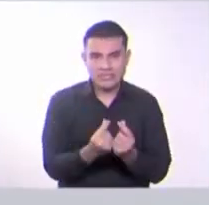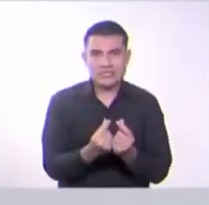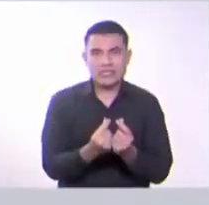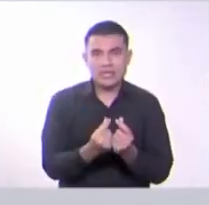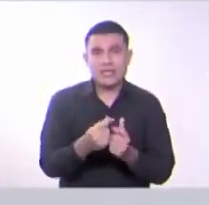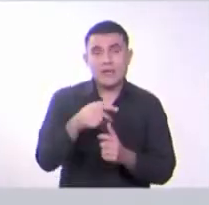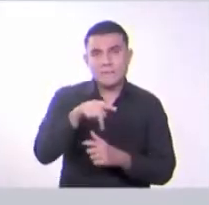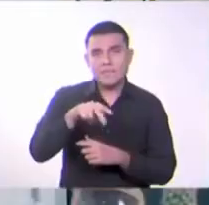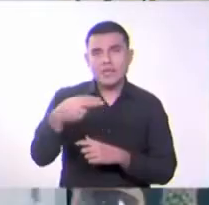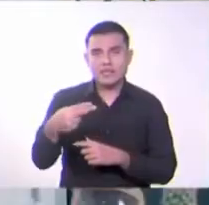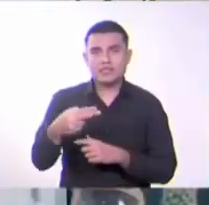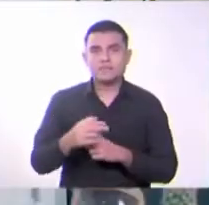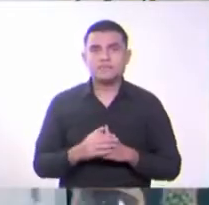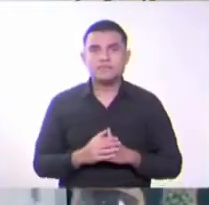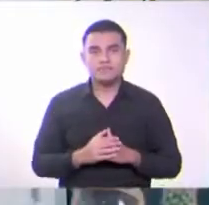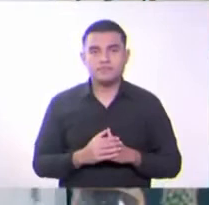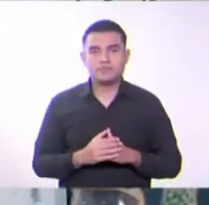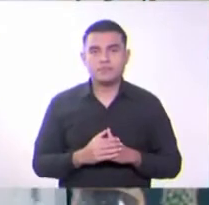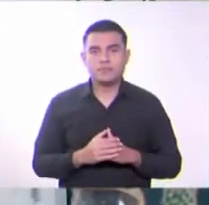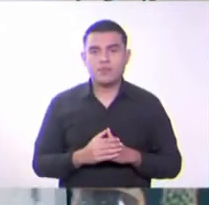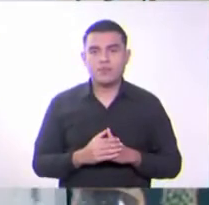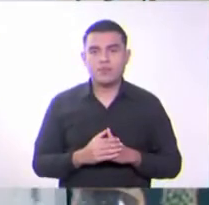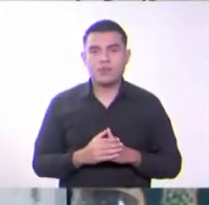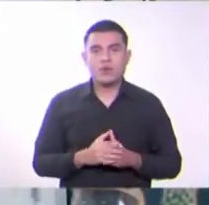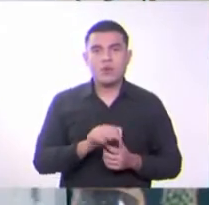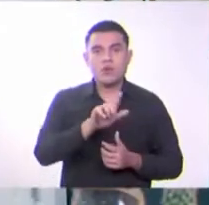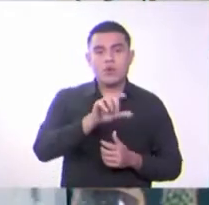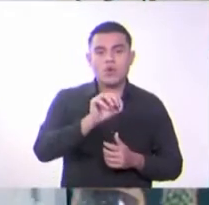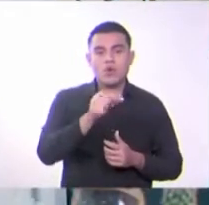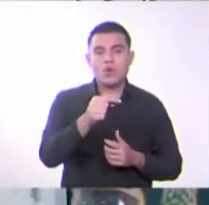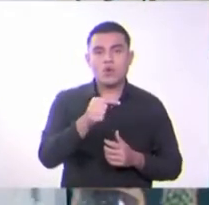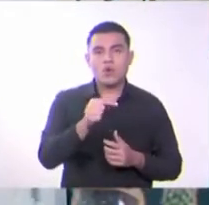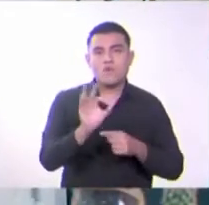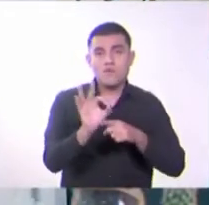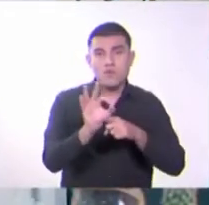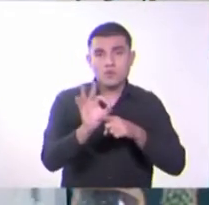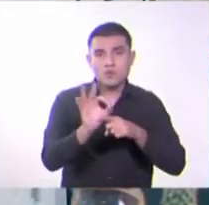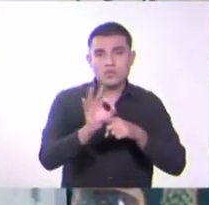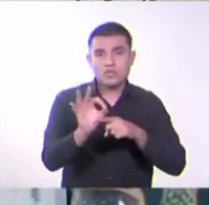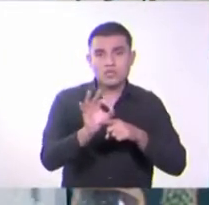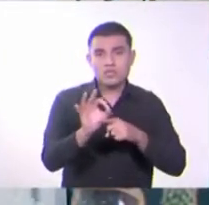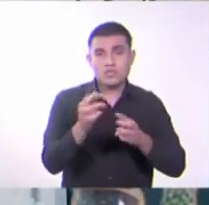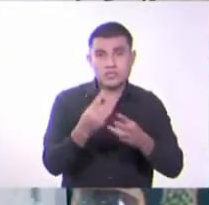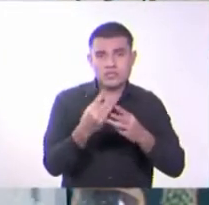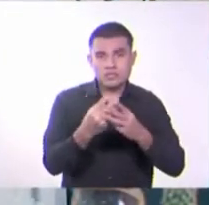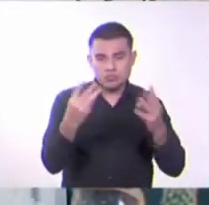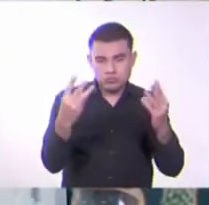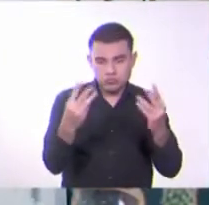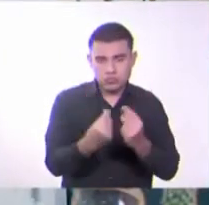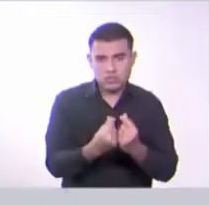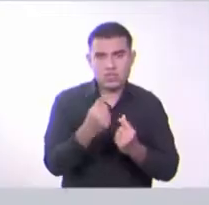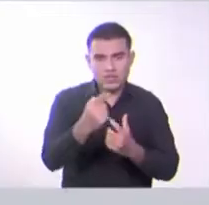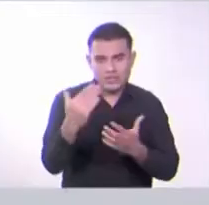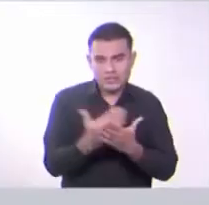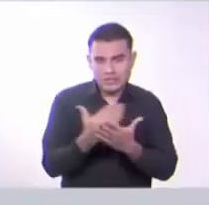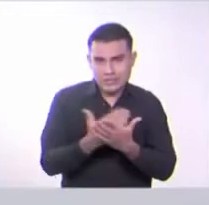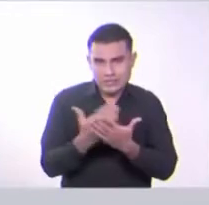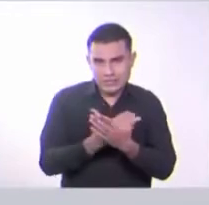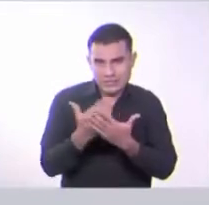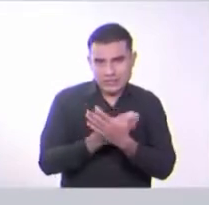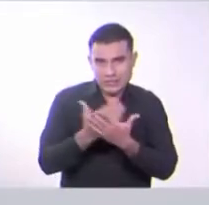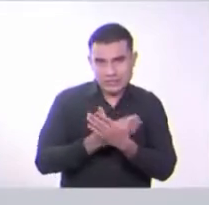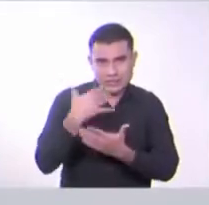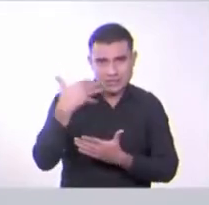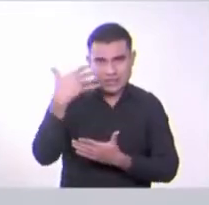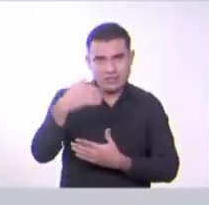pH. Los logaritmos son funciones matemáticas que vas a estudiar más adelante. Por ahora